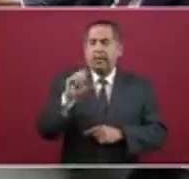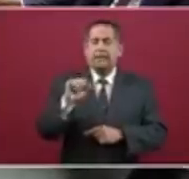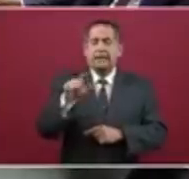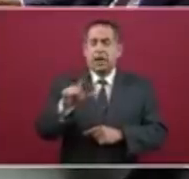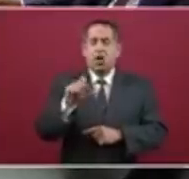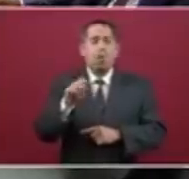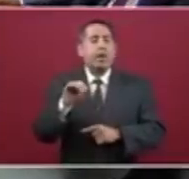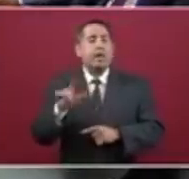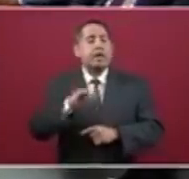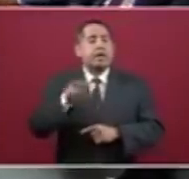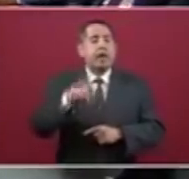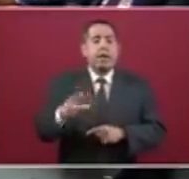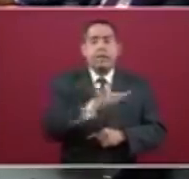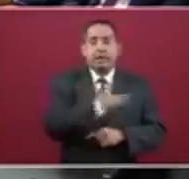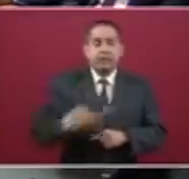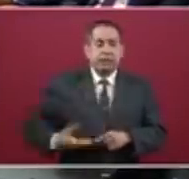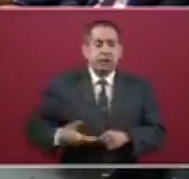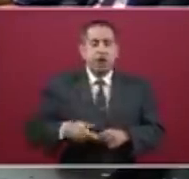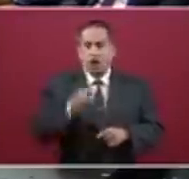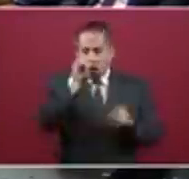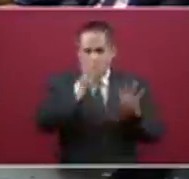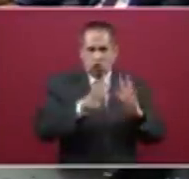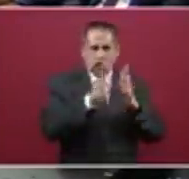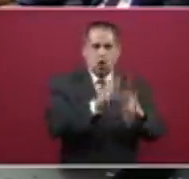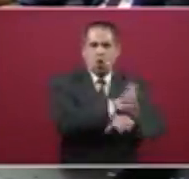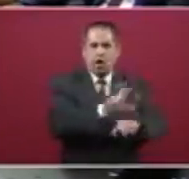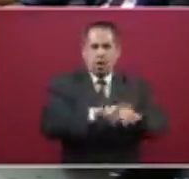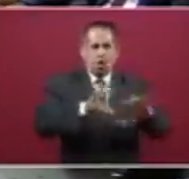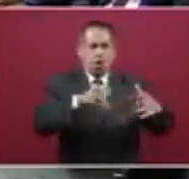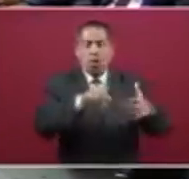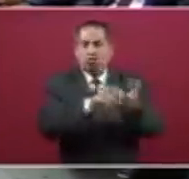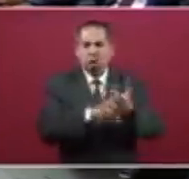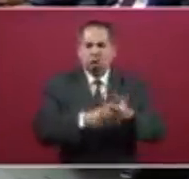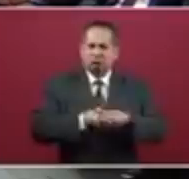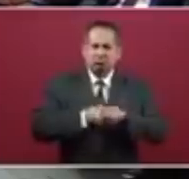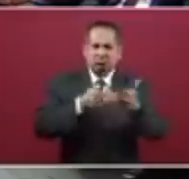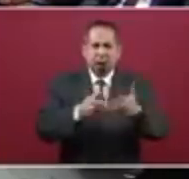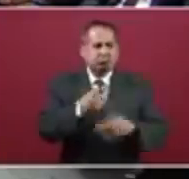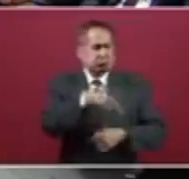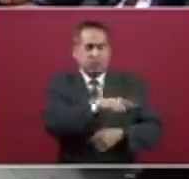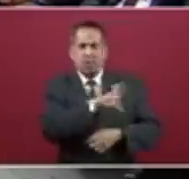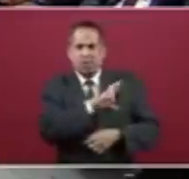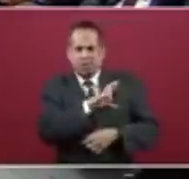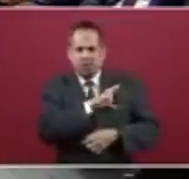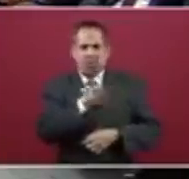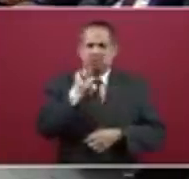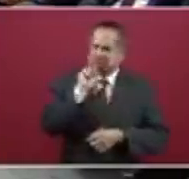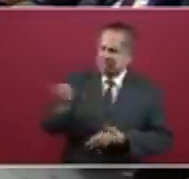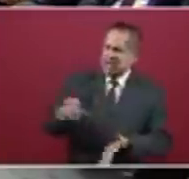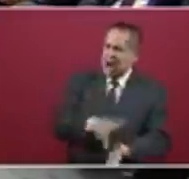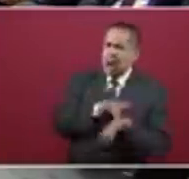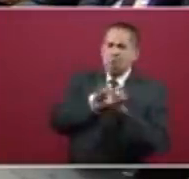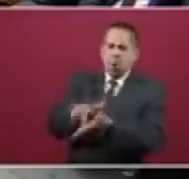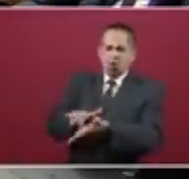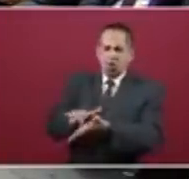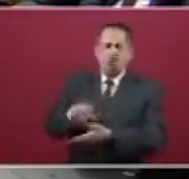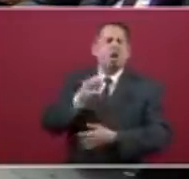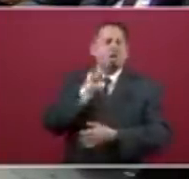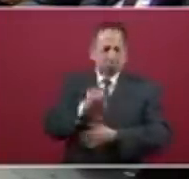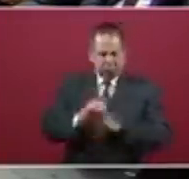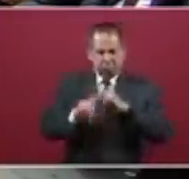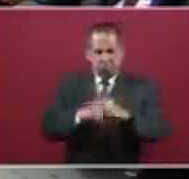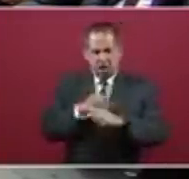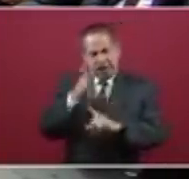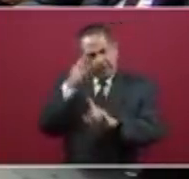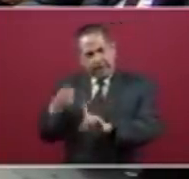presidente del consejo coordinador empresarial expresó que el sector privado nos apoyará para lograr